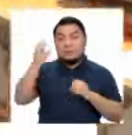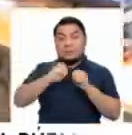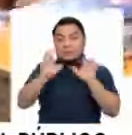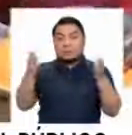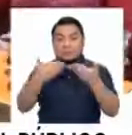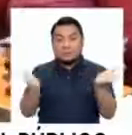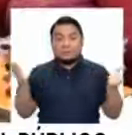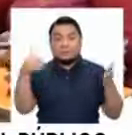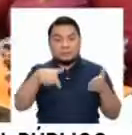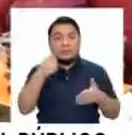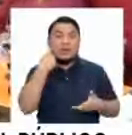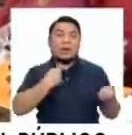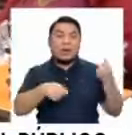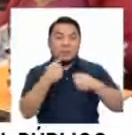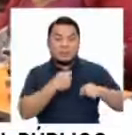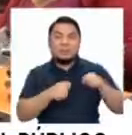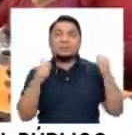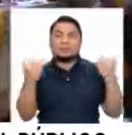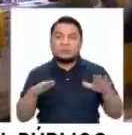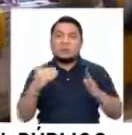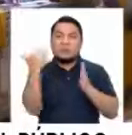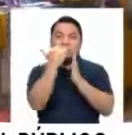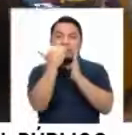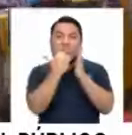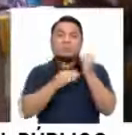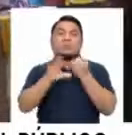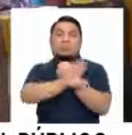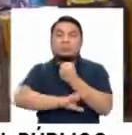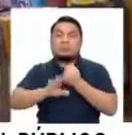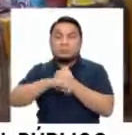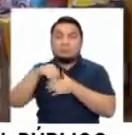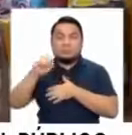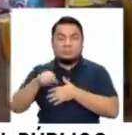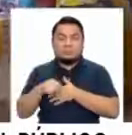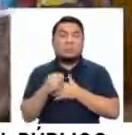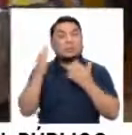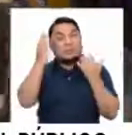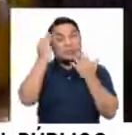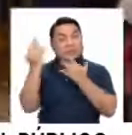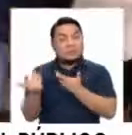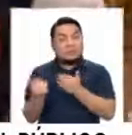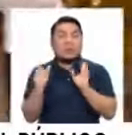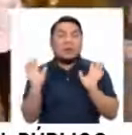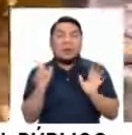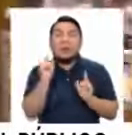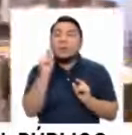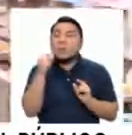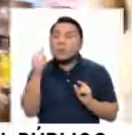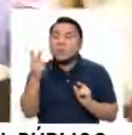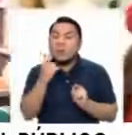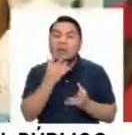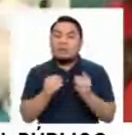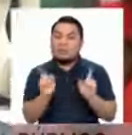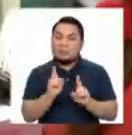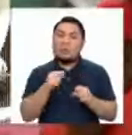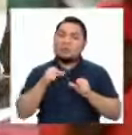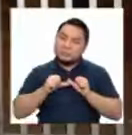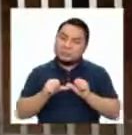actividad en Gamarra, se cumplió con los protocolos de bioseguridad. Esperemos que no sea flor de un día.